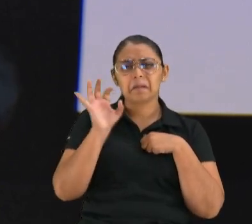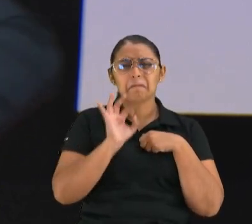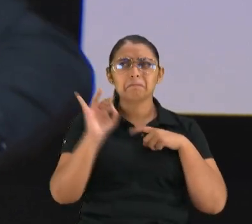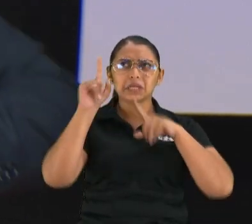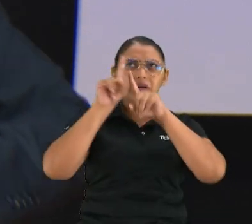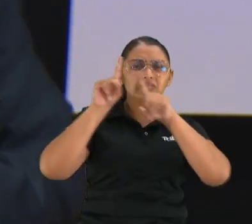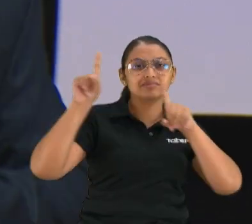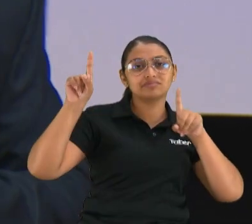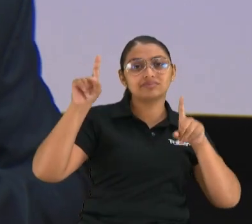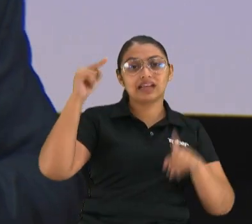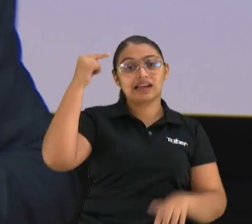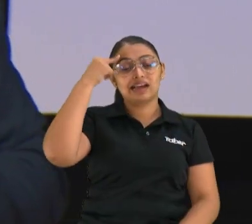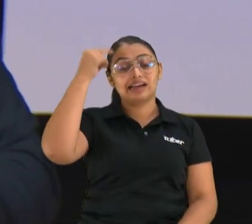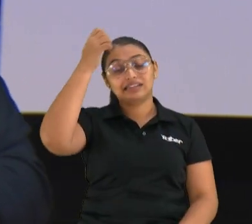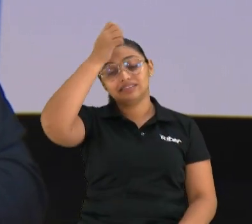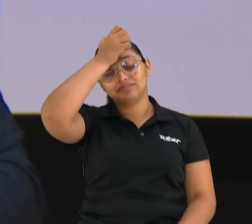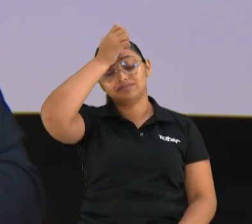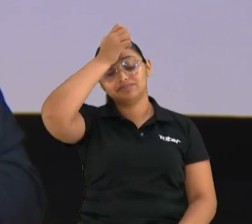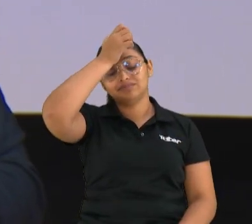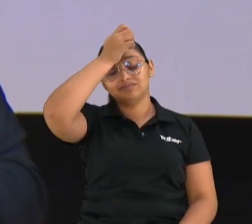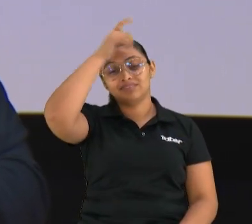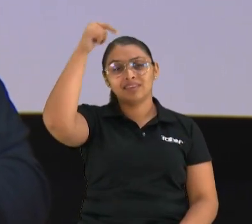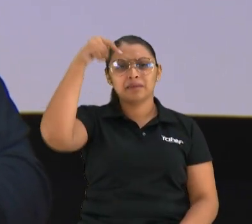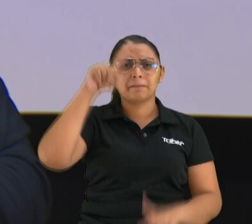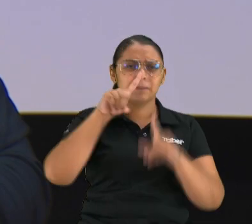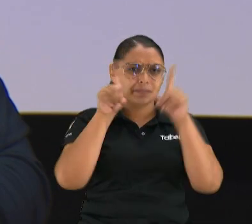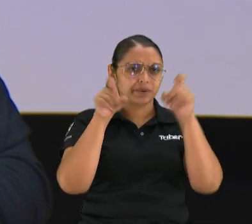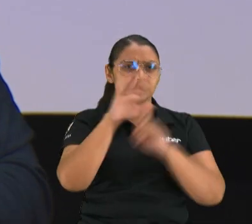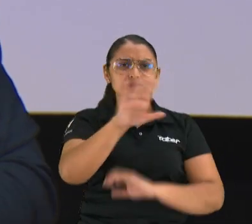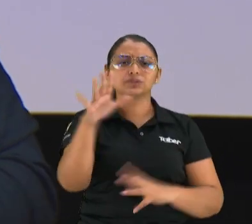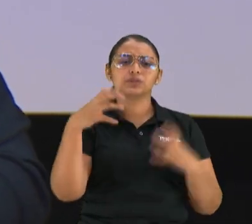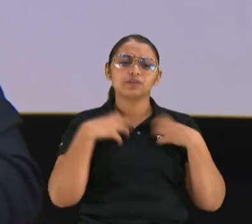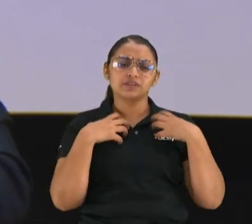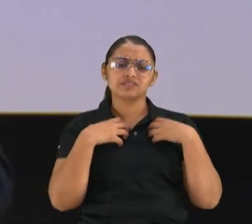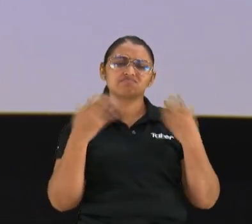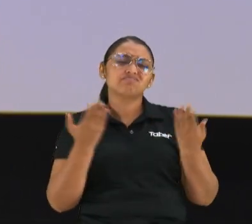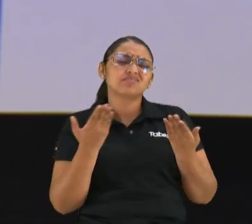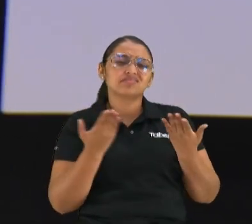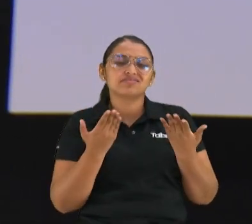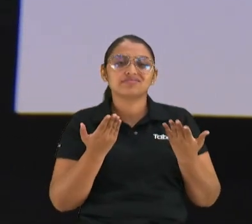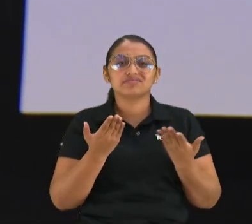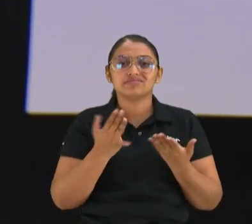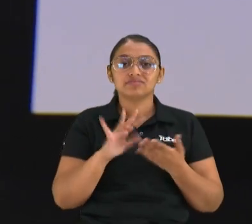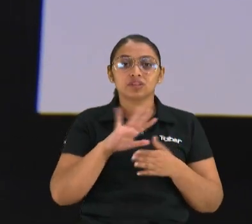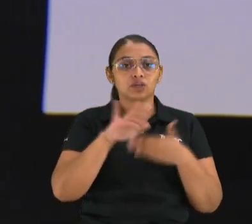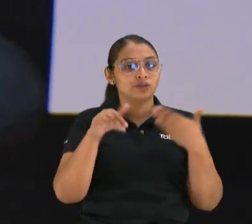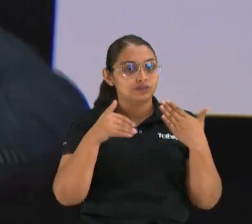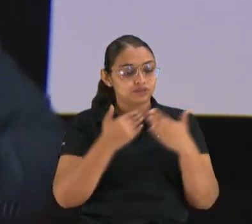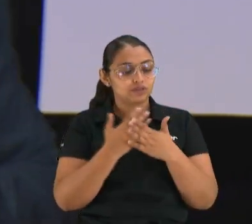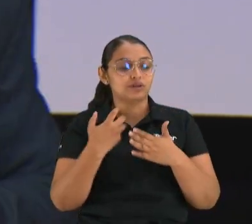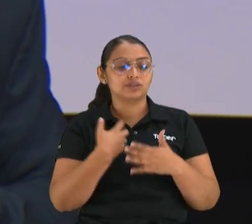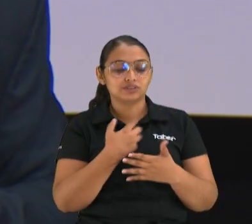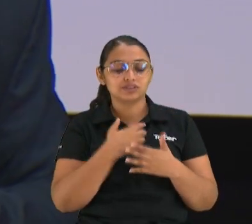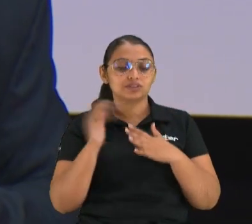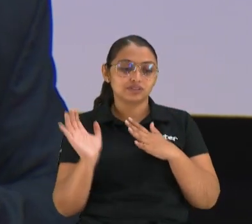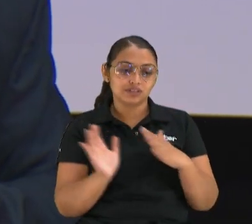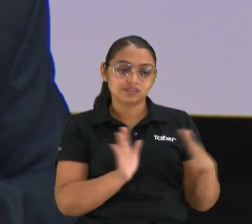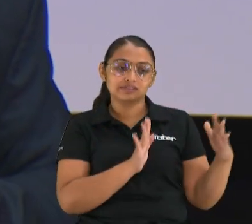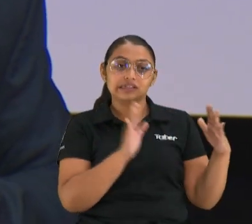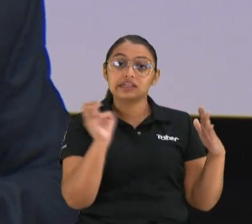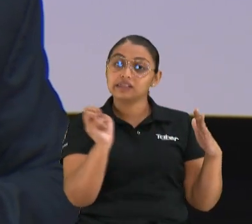qué piensas hacer con tu vida hoy las etapas que estamos viviendo todos porque nos estamos poniendo viejos son etapas